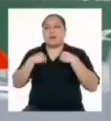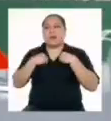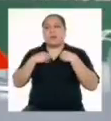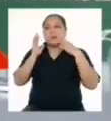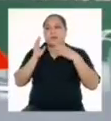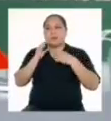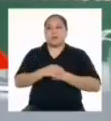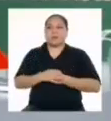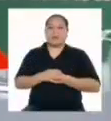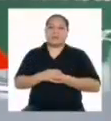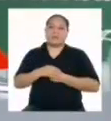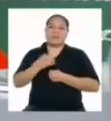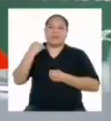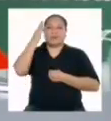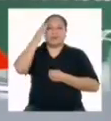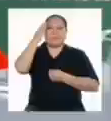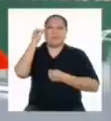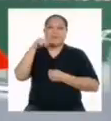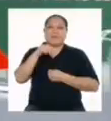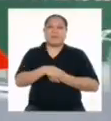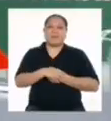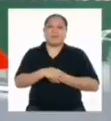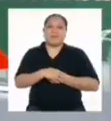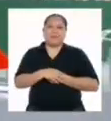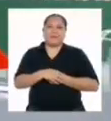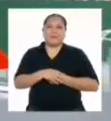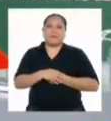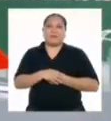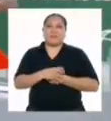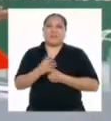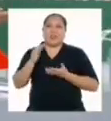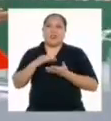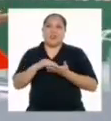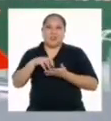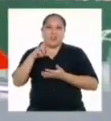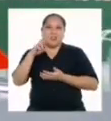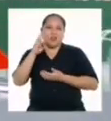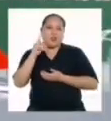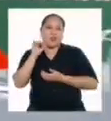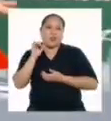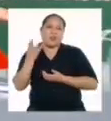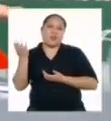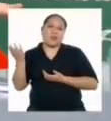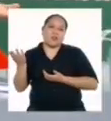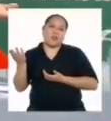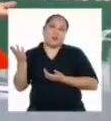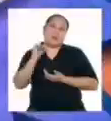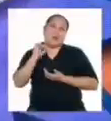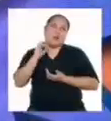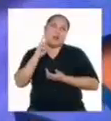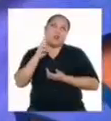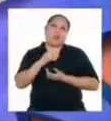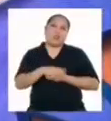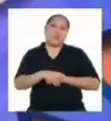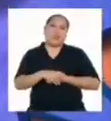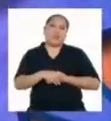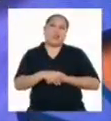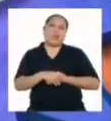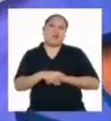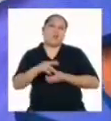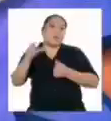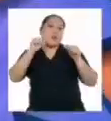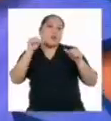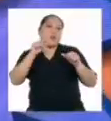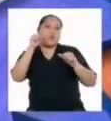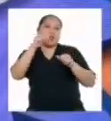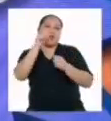aceptado. Ya saben qué digo en estas situaciones, ¿no? Otra vez Rodrigo siendo Rodrigo. ¡Mala